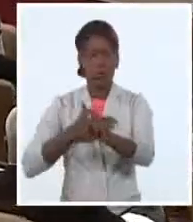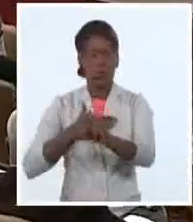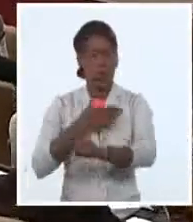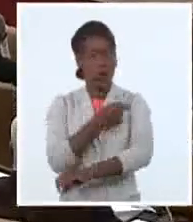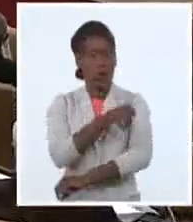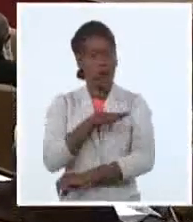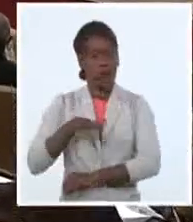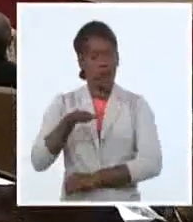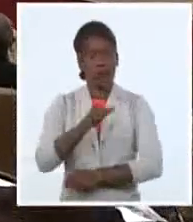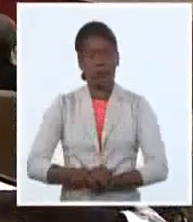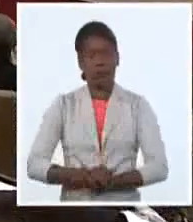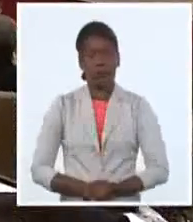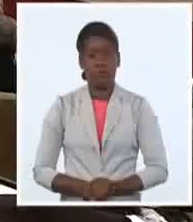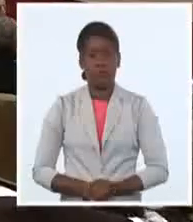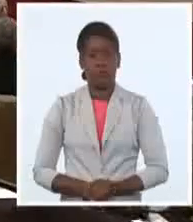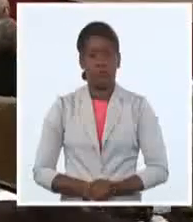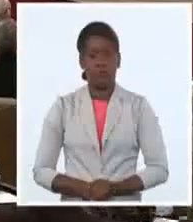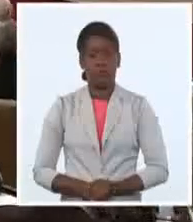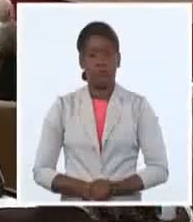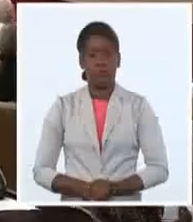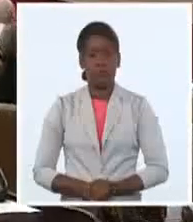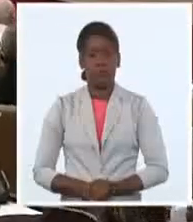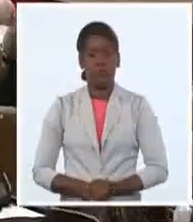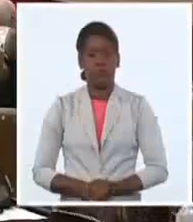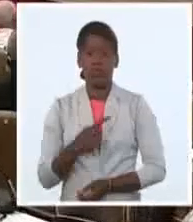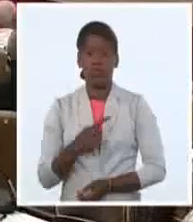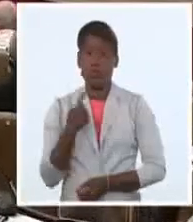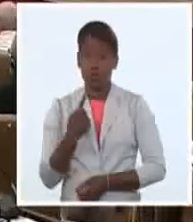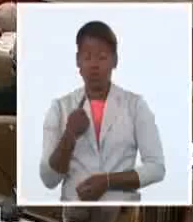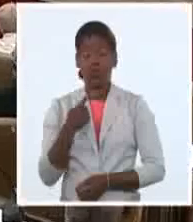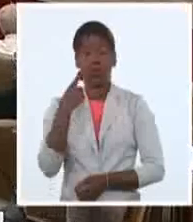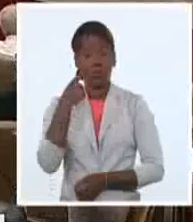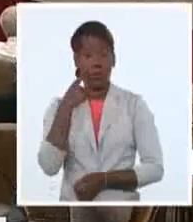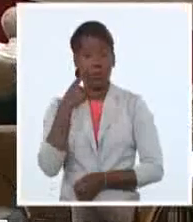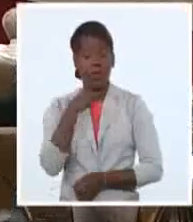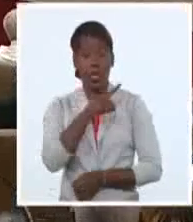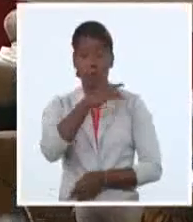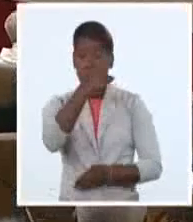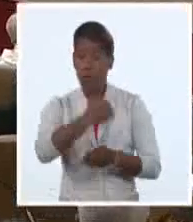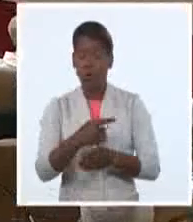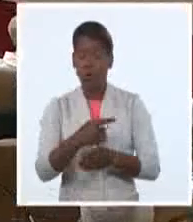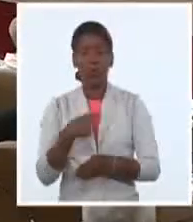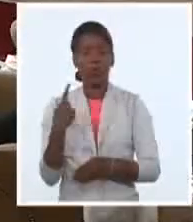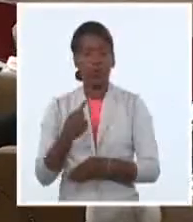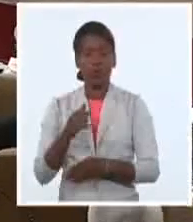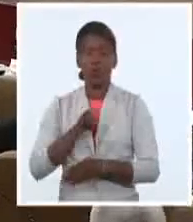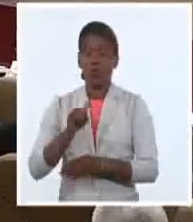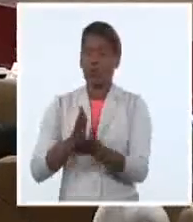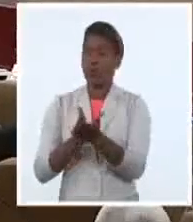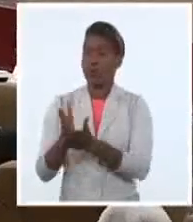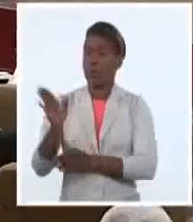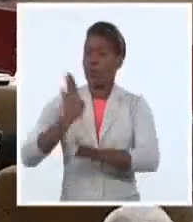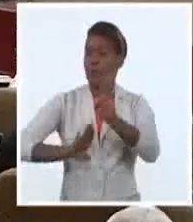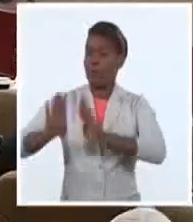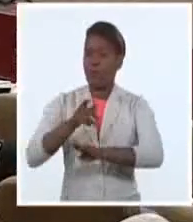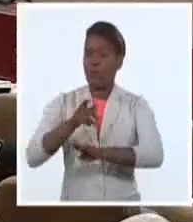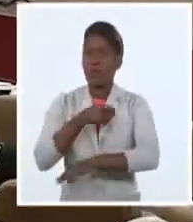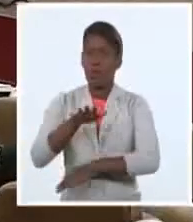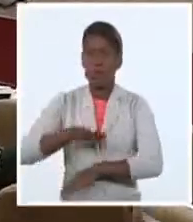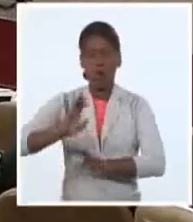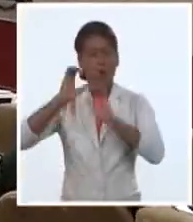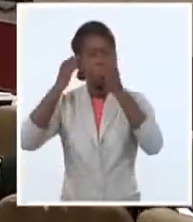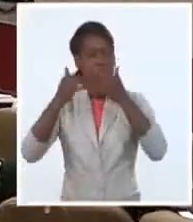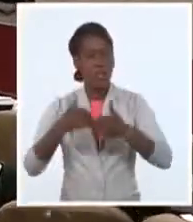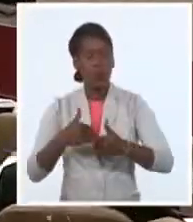En contra de los planes del imperialismo, estamos venciendo a la pandemia, como hemos vencido y venceremos los planes agresivos,